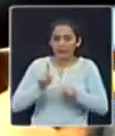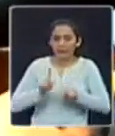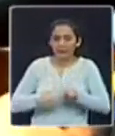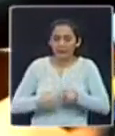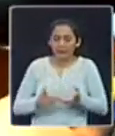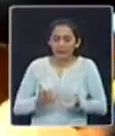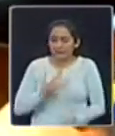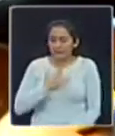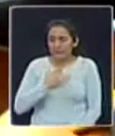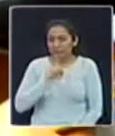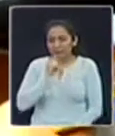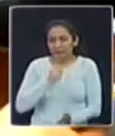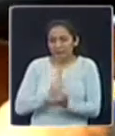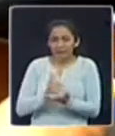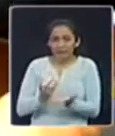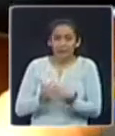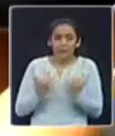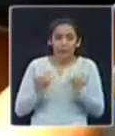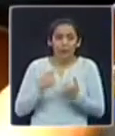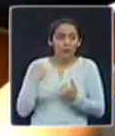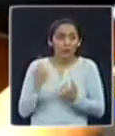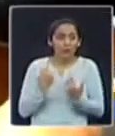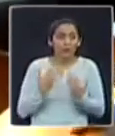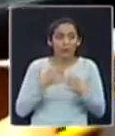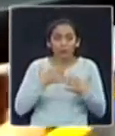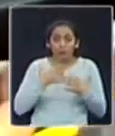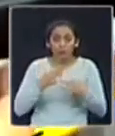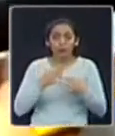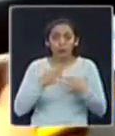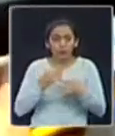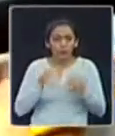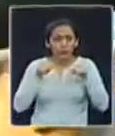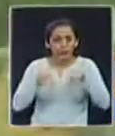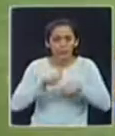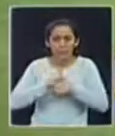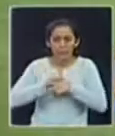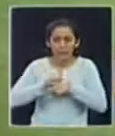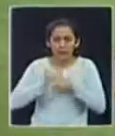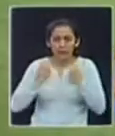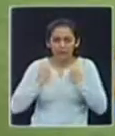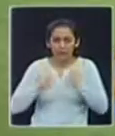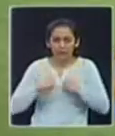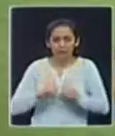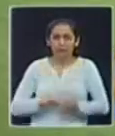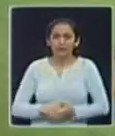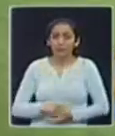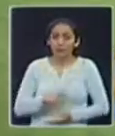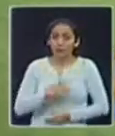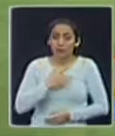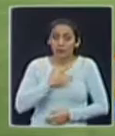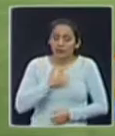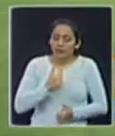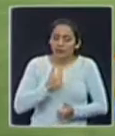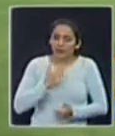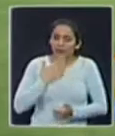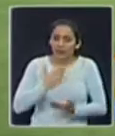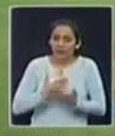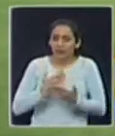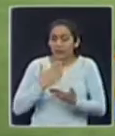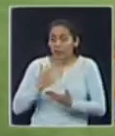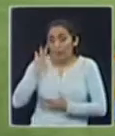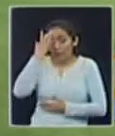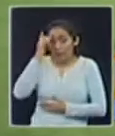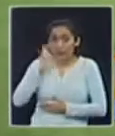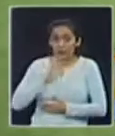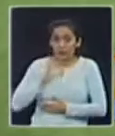queremos jugar queremos entrenar prepararnos y dar lo mejor de sí sin embargo es agradecido por el respaldo del cuerpo técnico